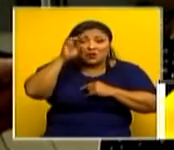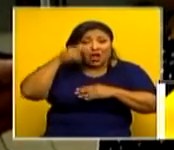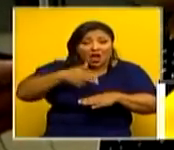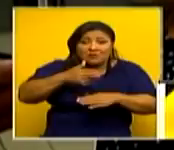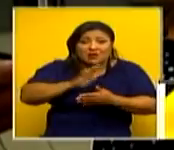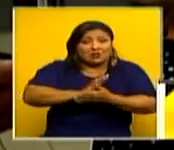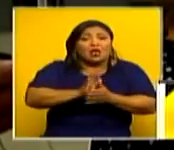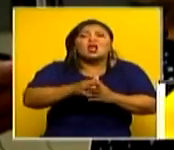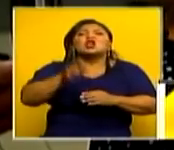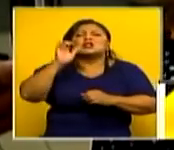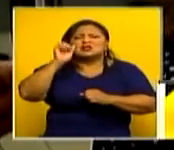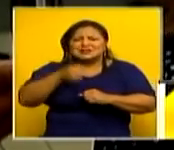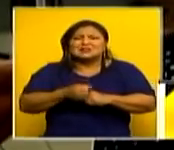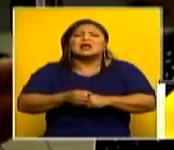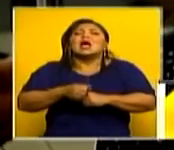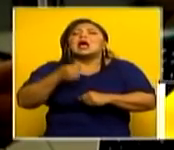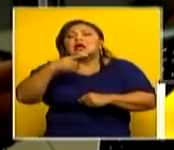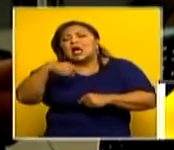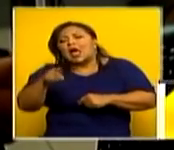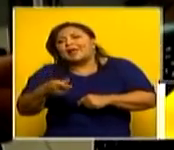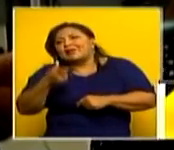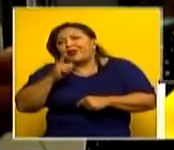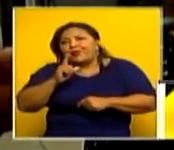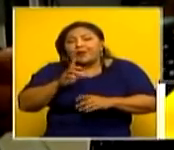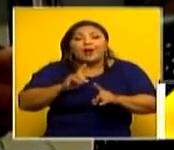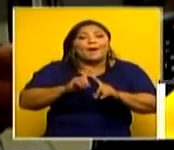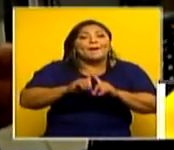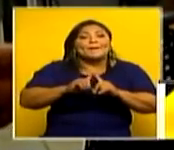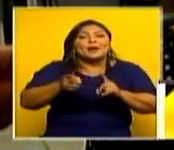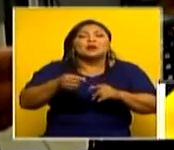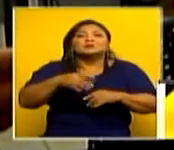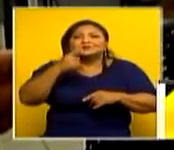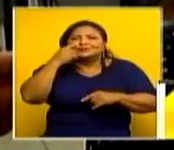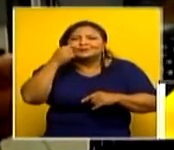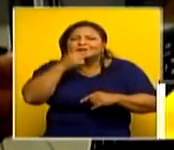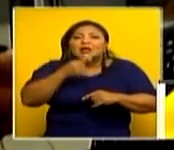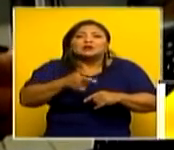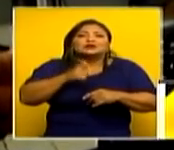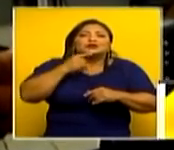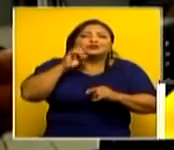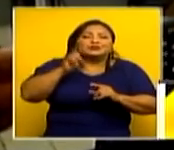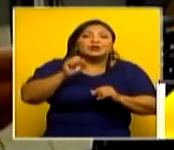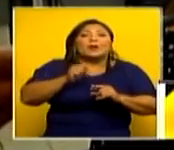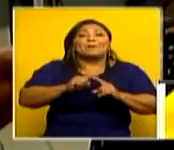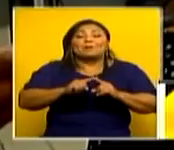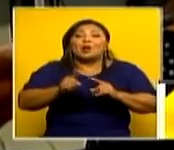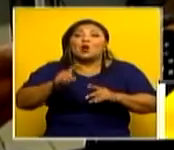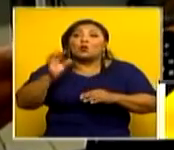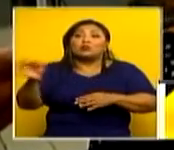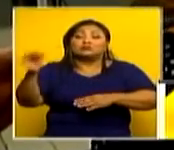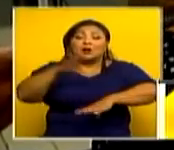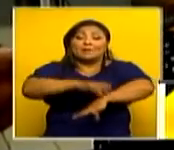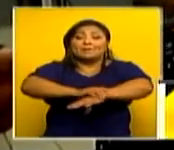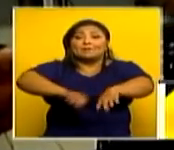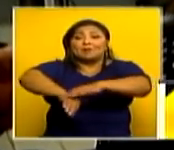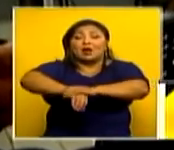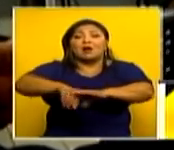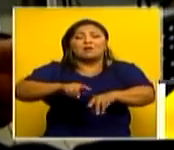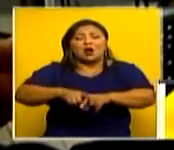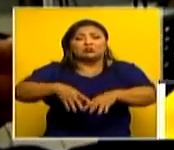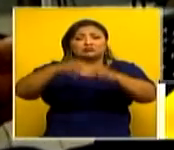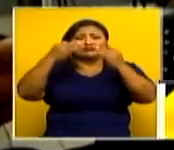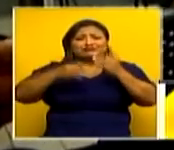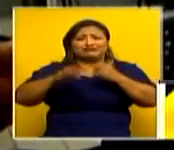ellos sí están tomados, sí están con bebidas alcohólicas, se les nota, cuando los trajeron esposados, ellos están